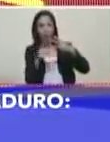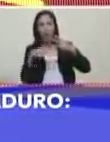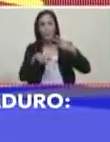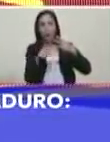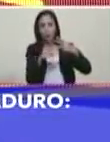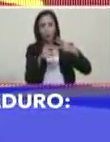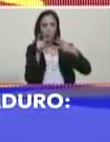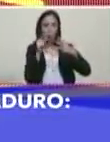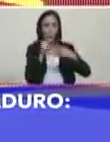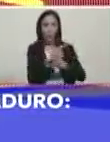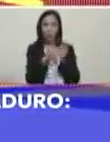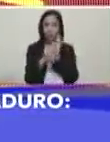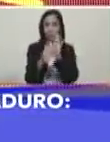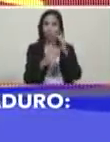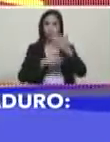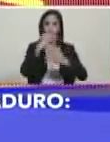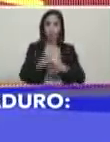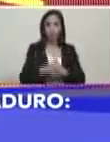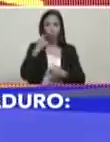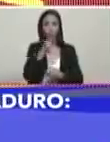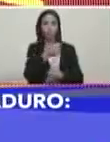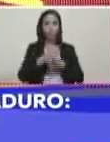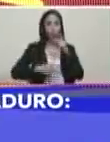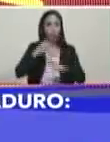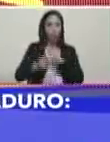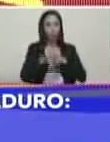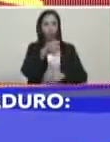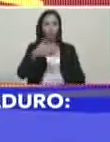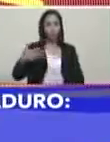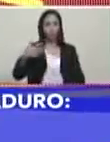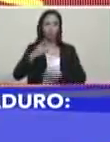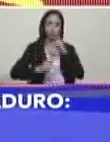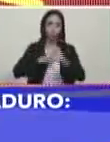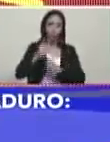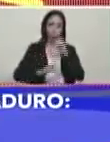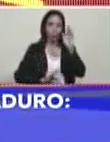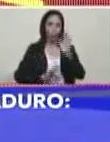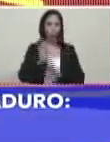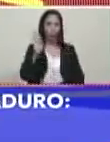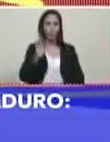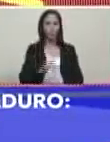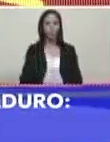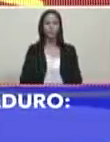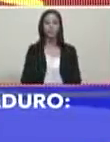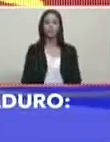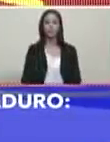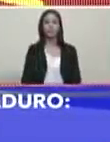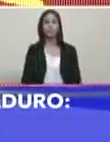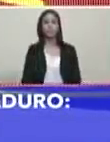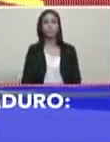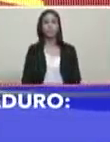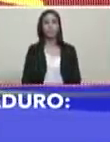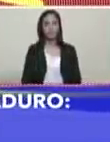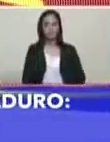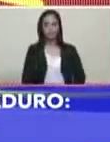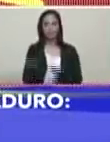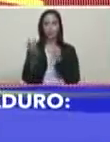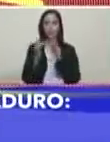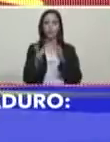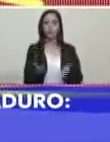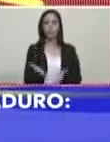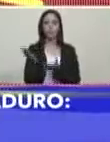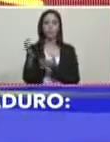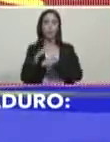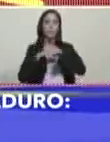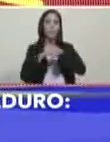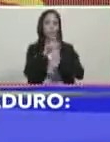maravilla de este proyecto productivo para generar la semilla autóctona venezolana. Adelante, ministro